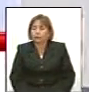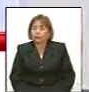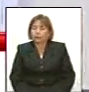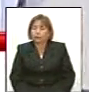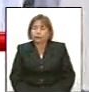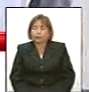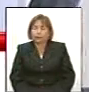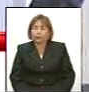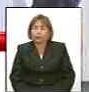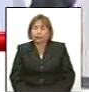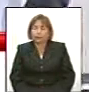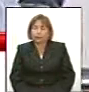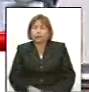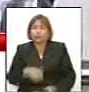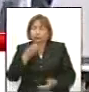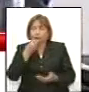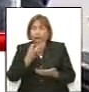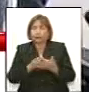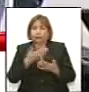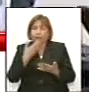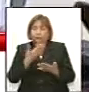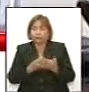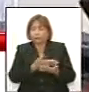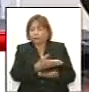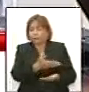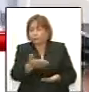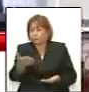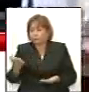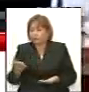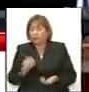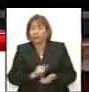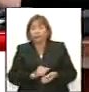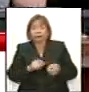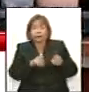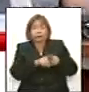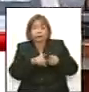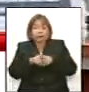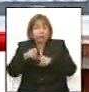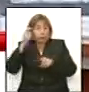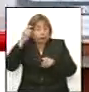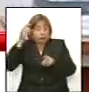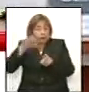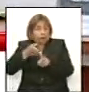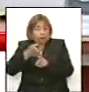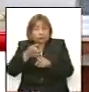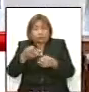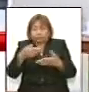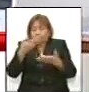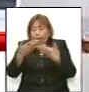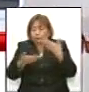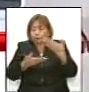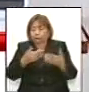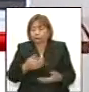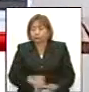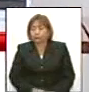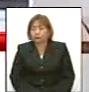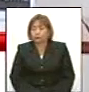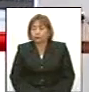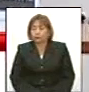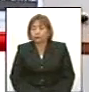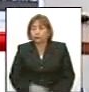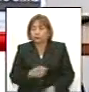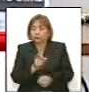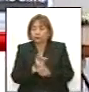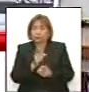Bien, gracias a todos. También en el mismo sentido quiero manifestar desde la presidencia